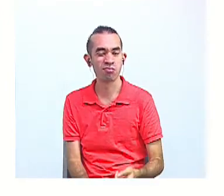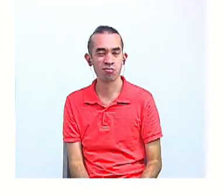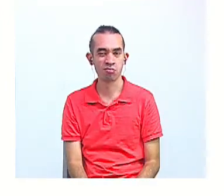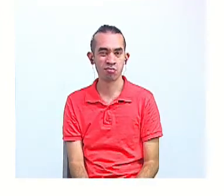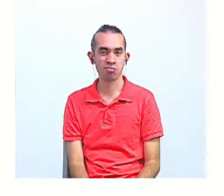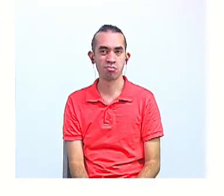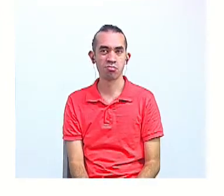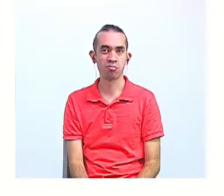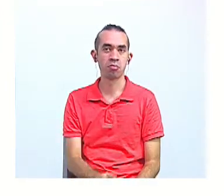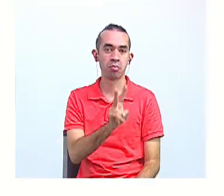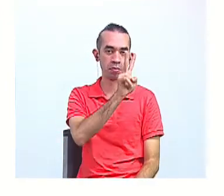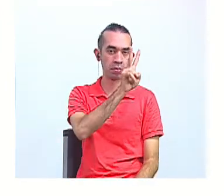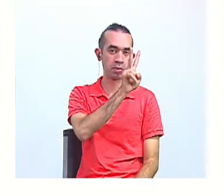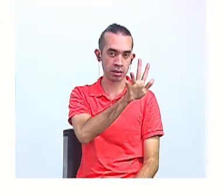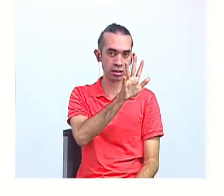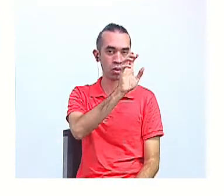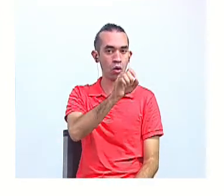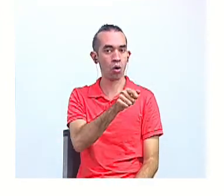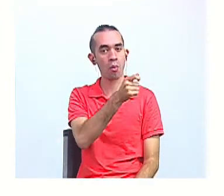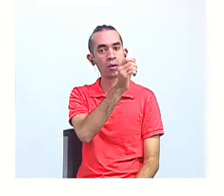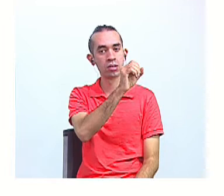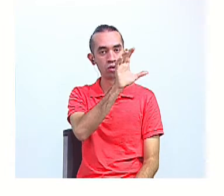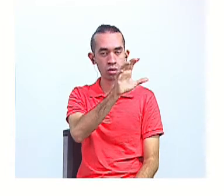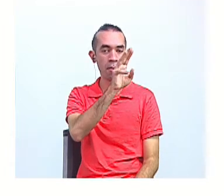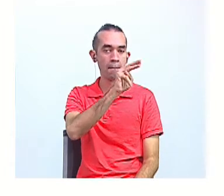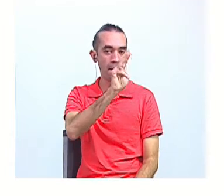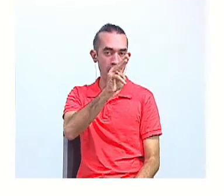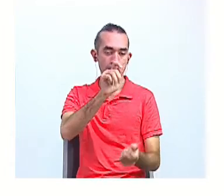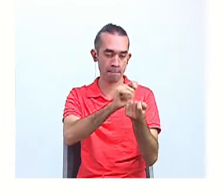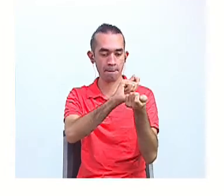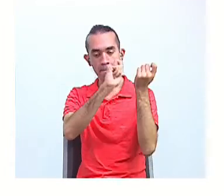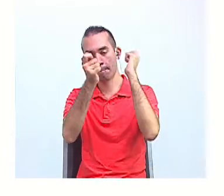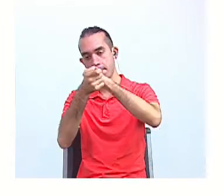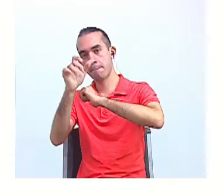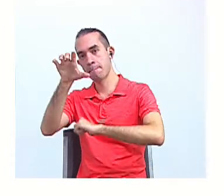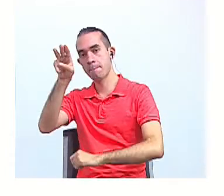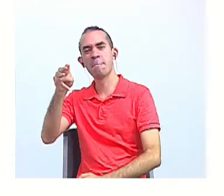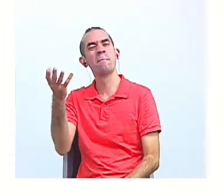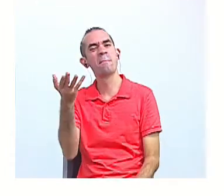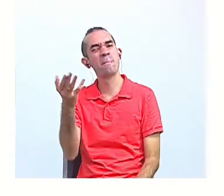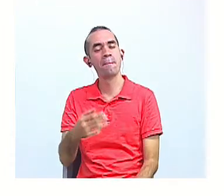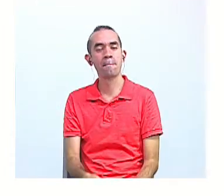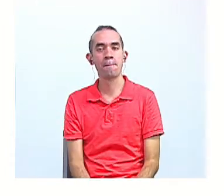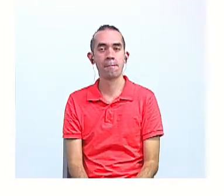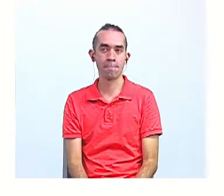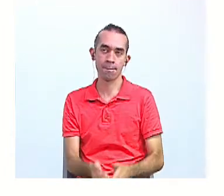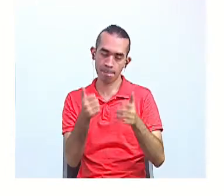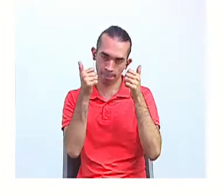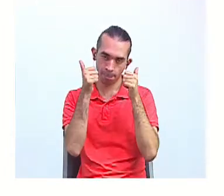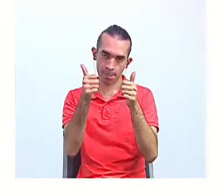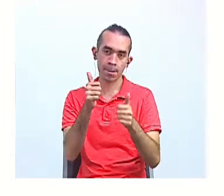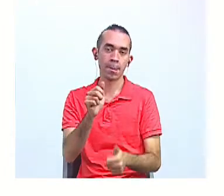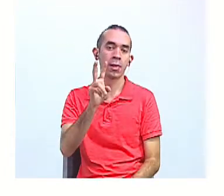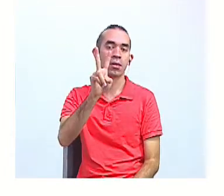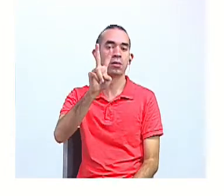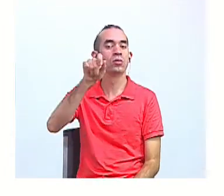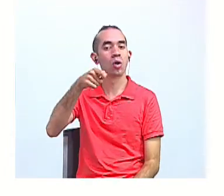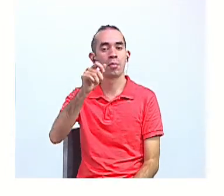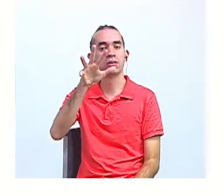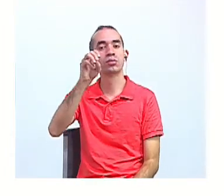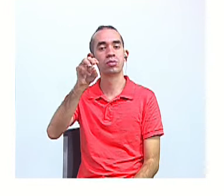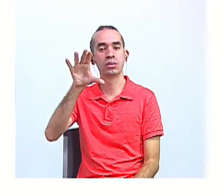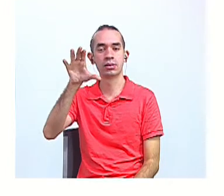de 25,05 milímetros en centímetros? Muy bien,